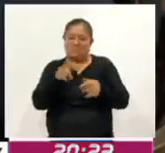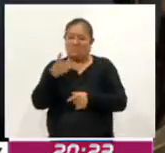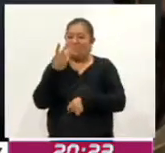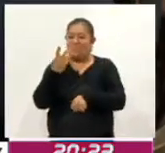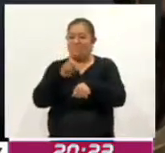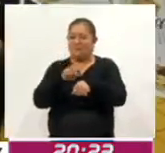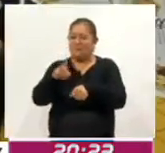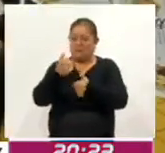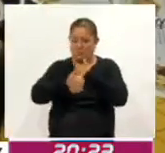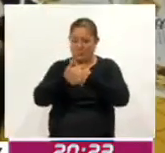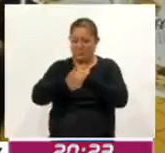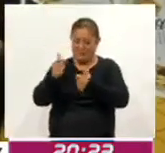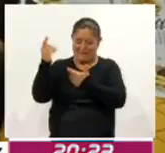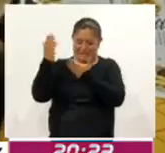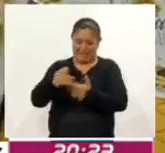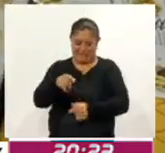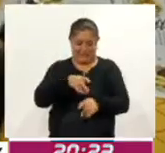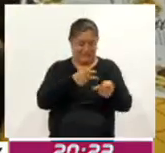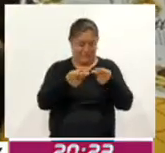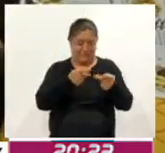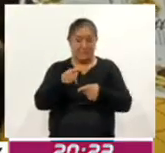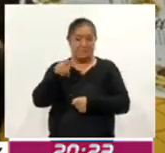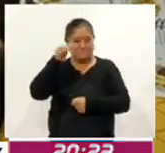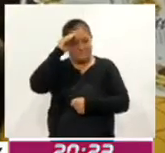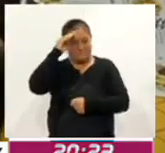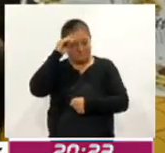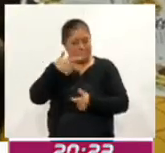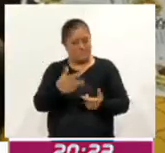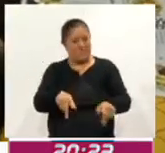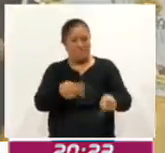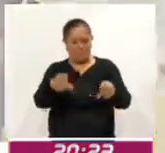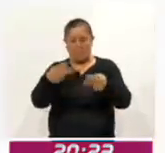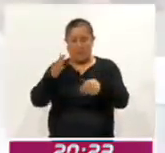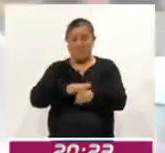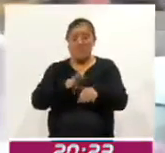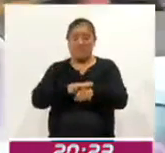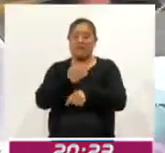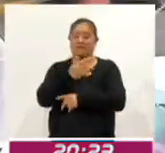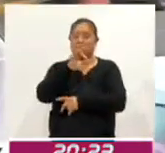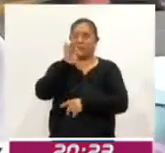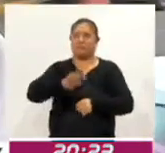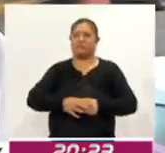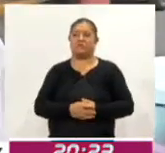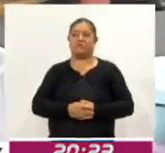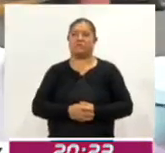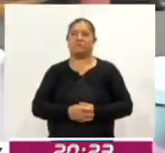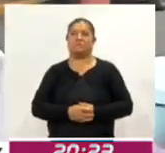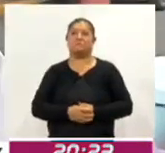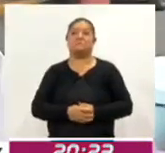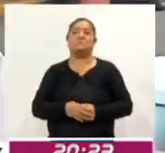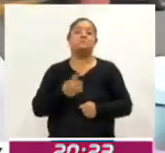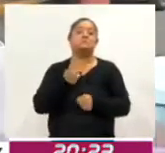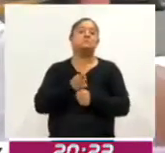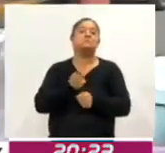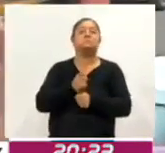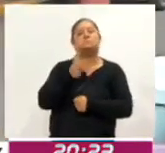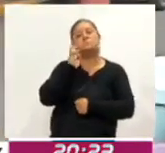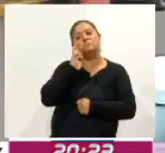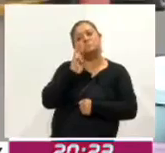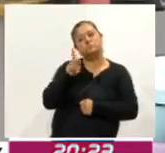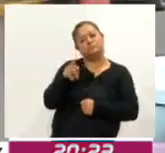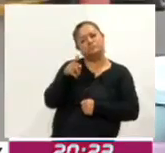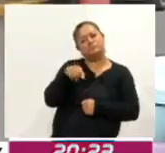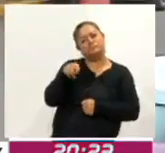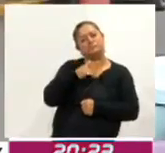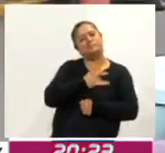de competencia, por lo que también prevén que sus ventas aumenten en un 50%. Primero necesito ver qué tal va